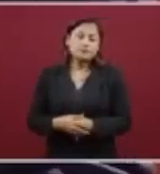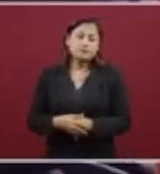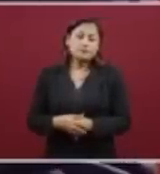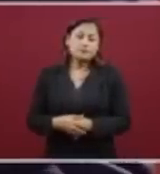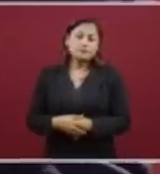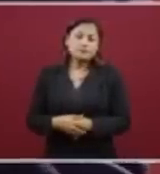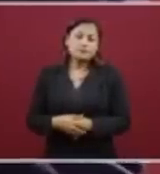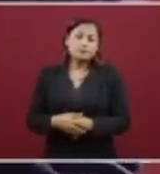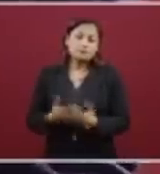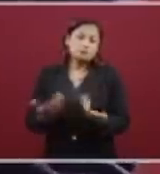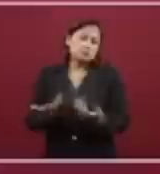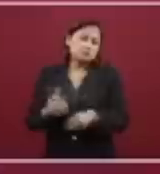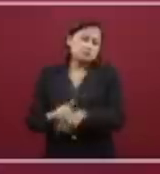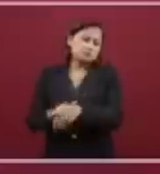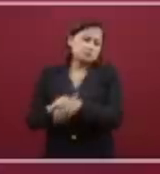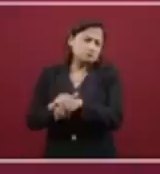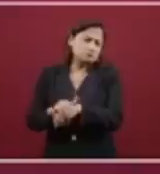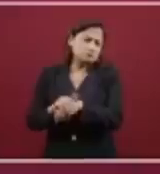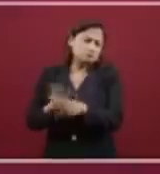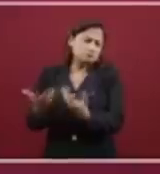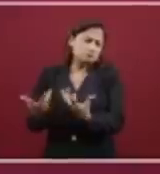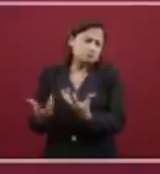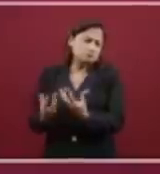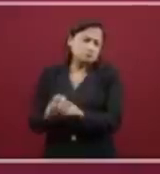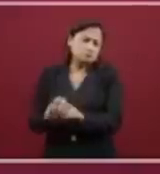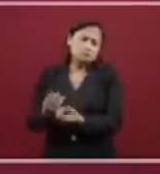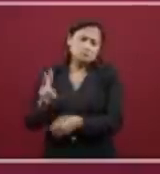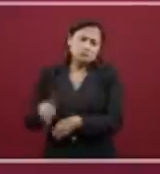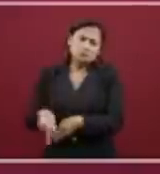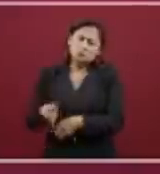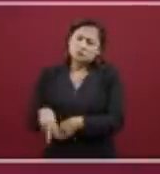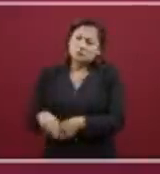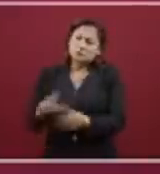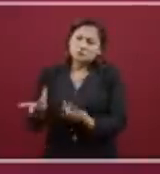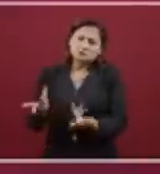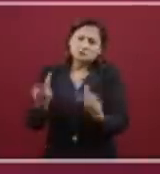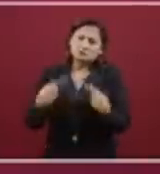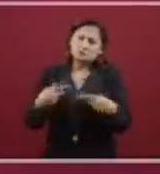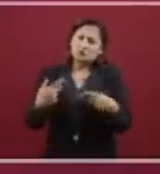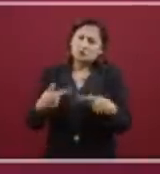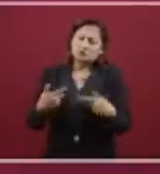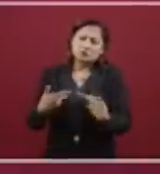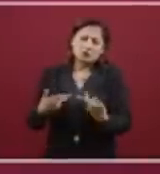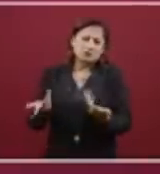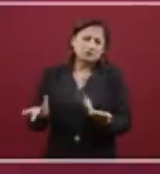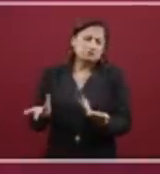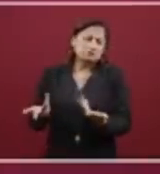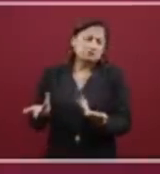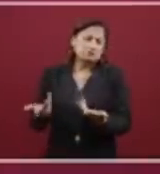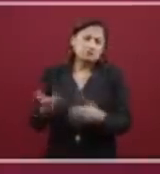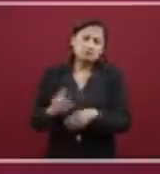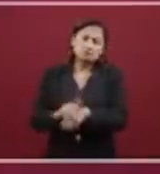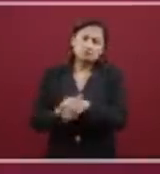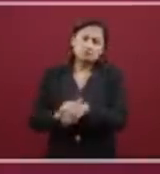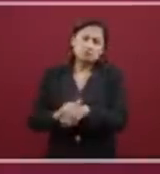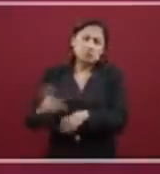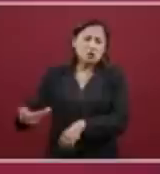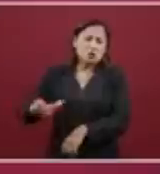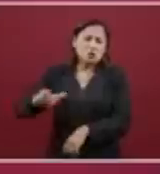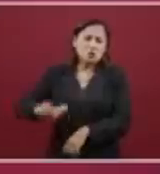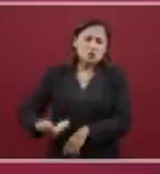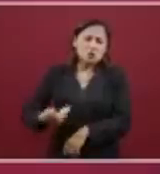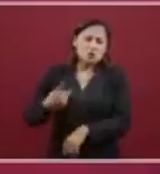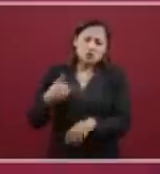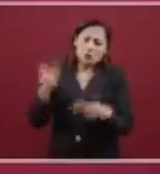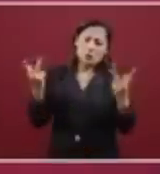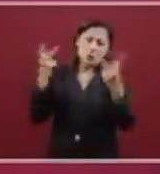excepcionales muy humanas que quería que yo fuese el padrino de merceditas y